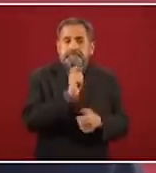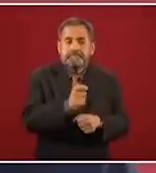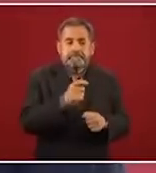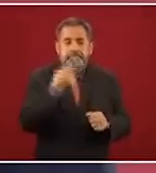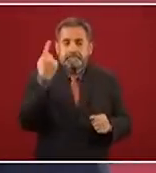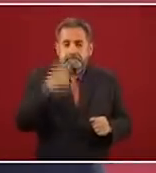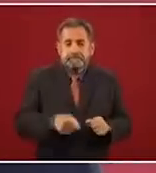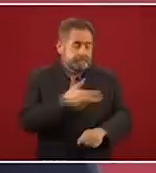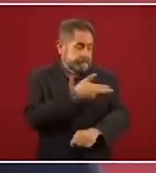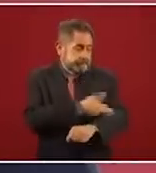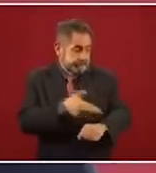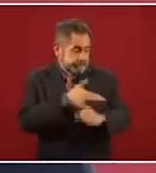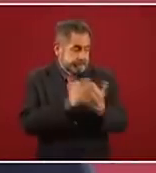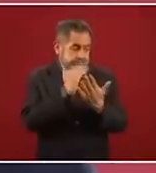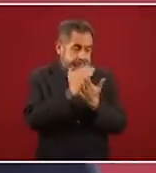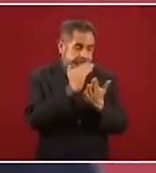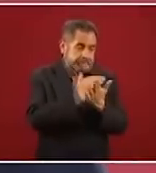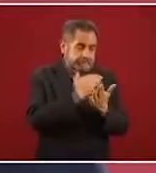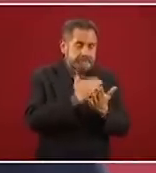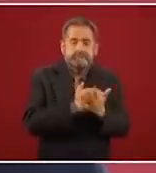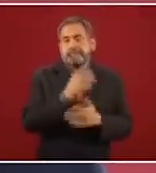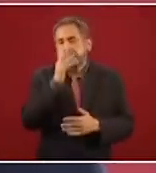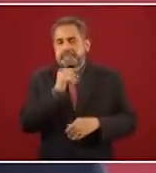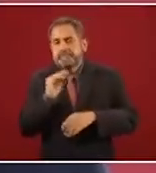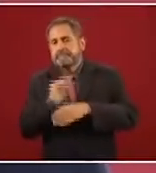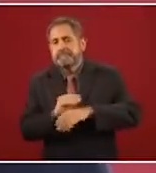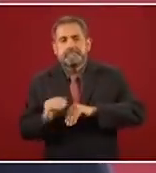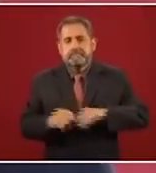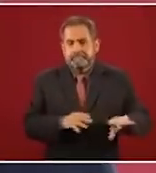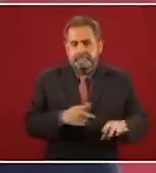legales que se tienen que cumplir